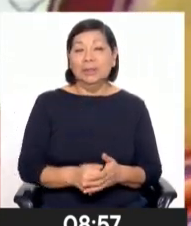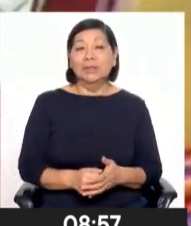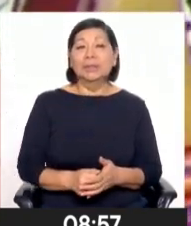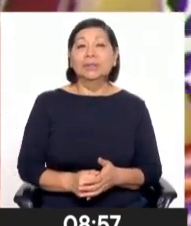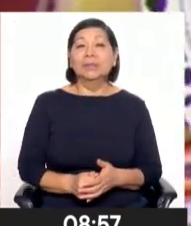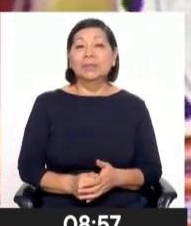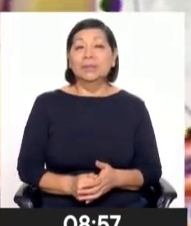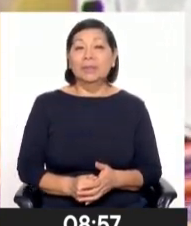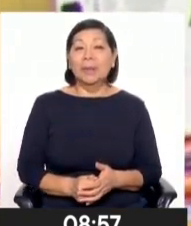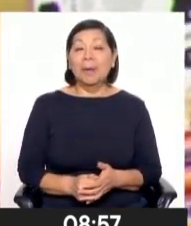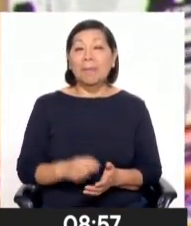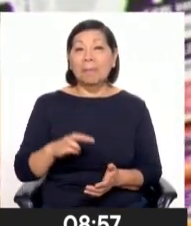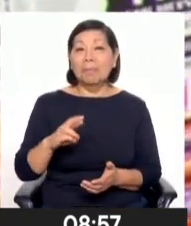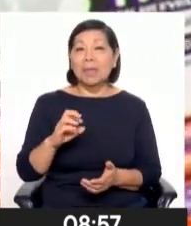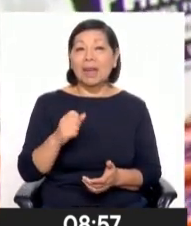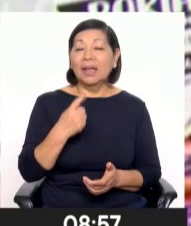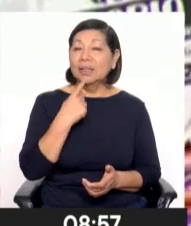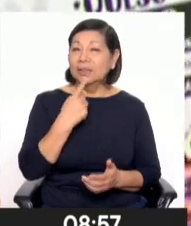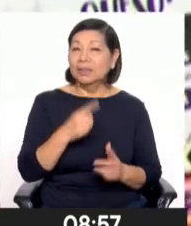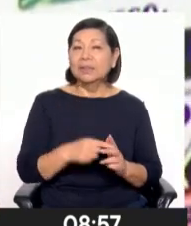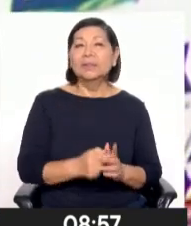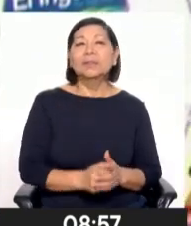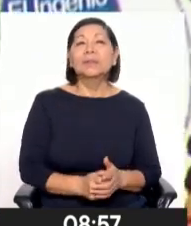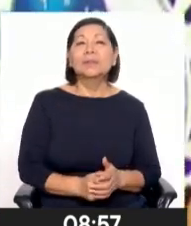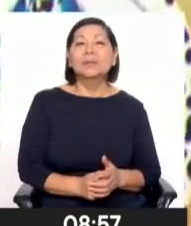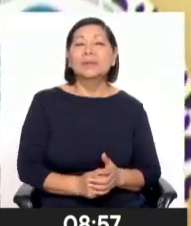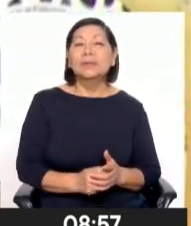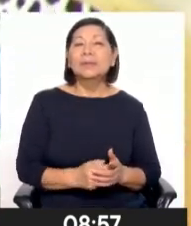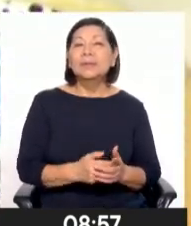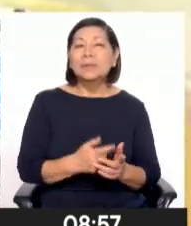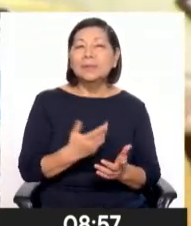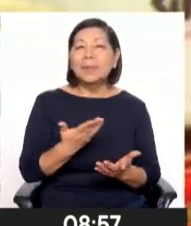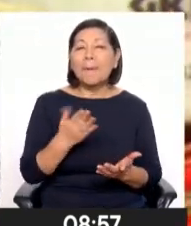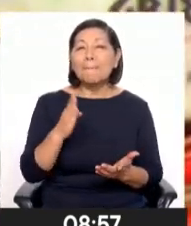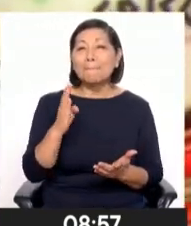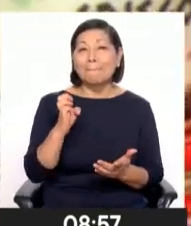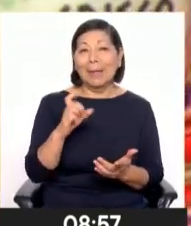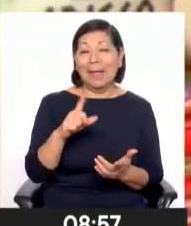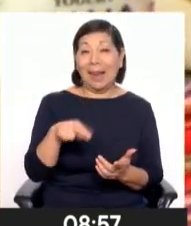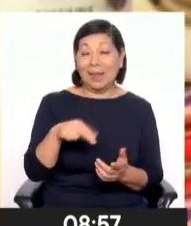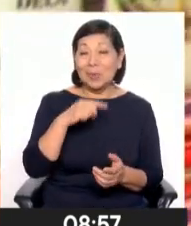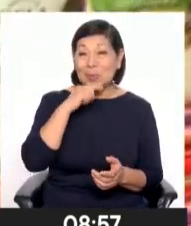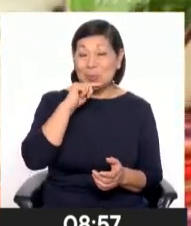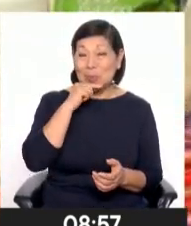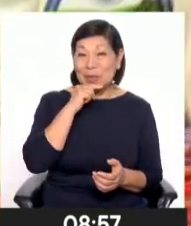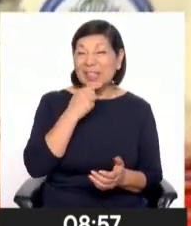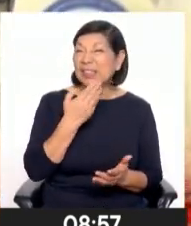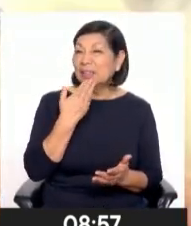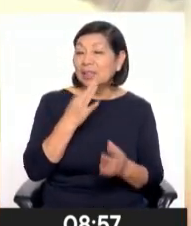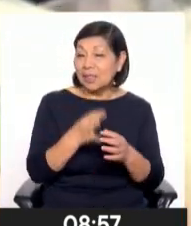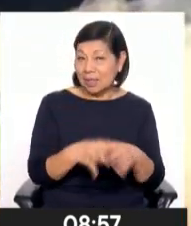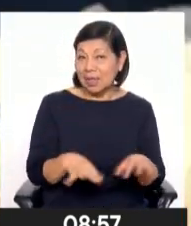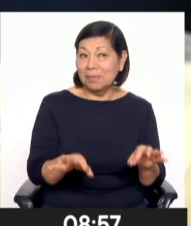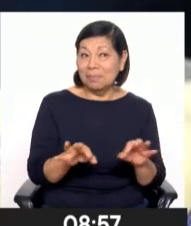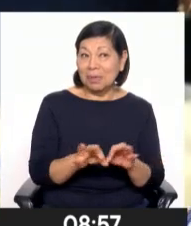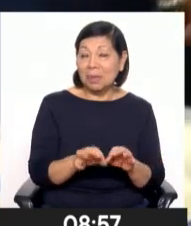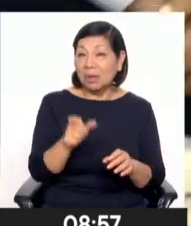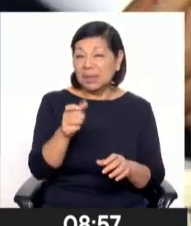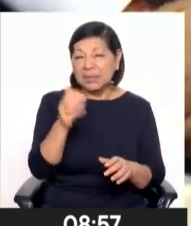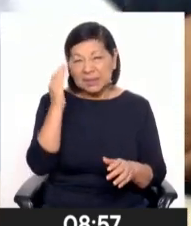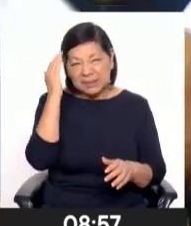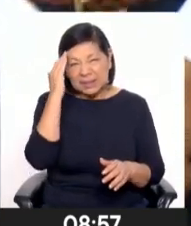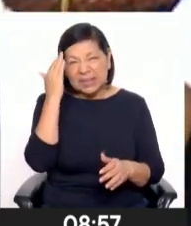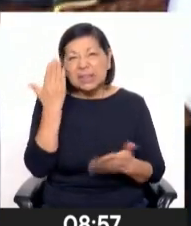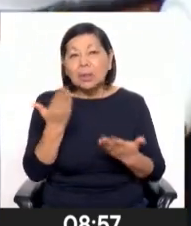láctea del midagri vamos a empezar primero con eh Belén Montoya para que nos cuente Cuál es la importancia para que la gente sepa